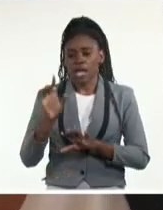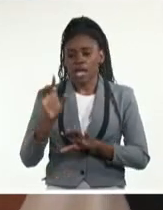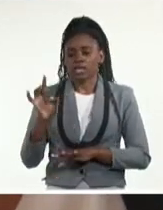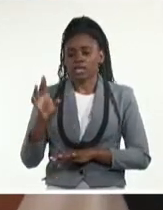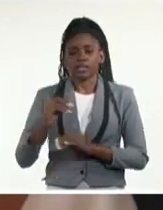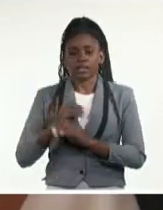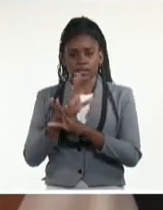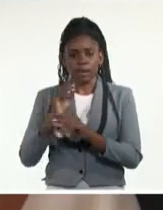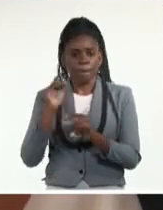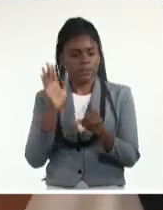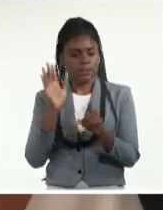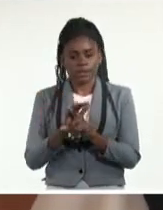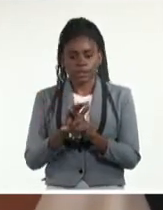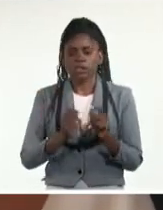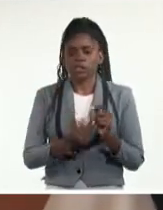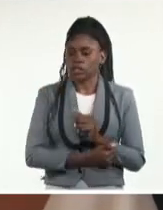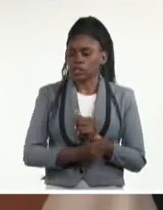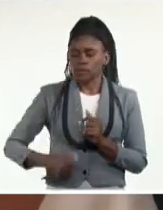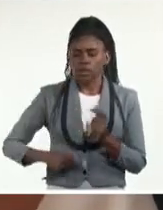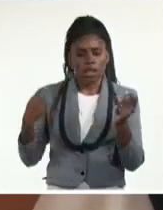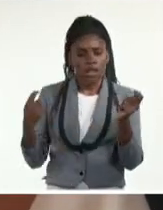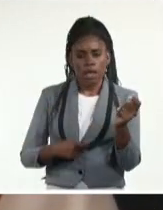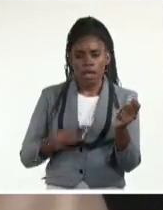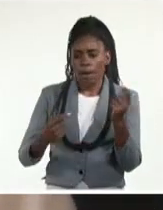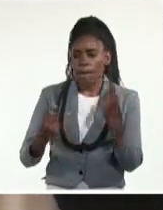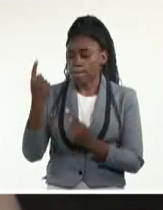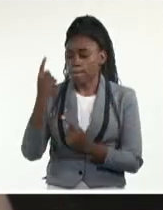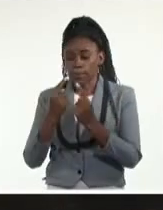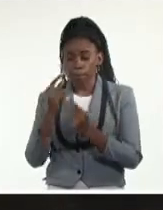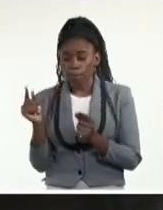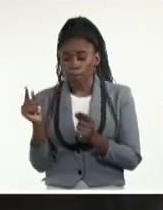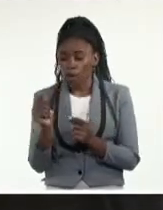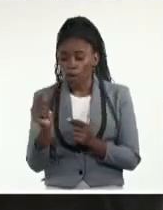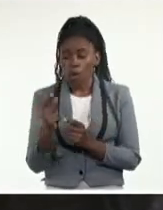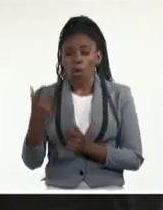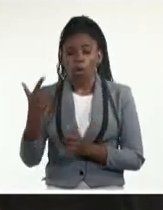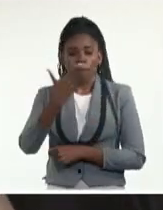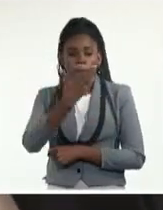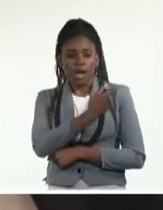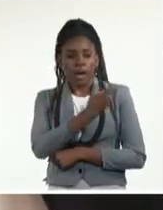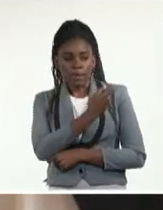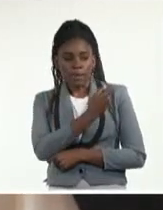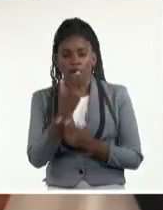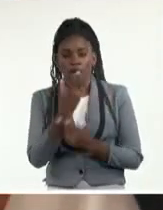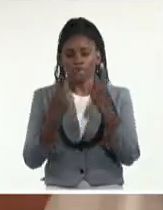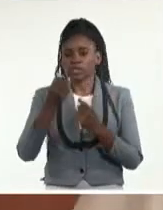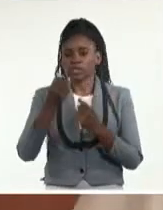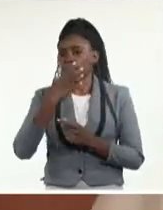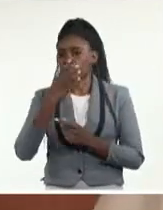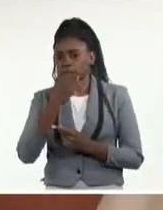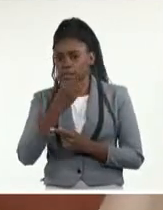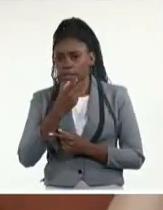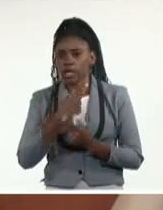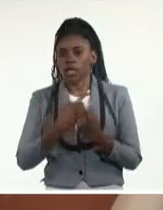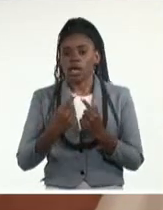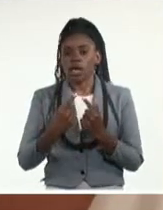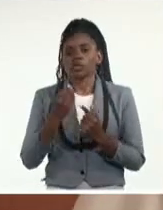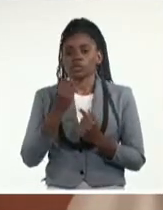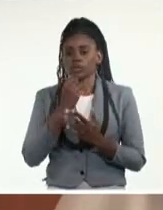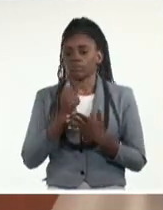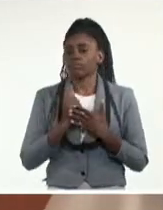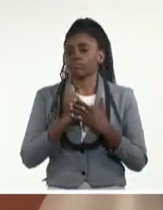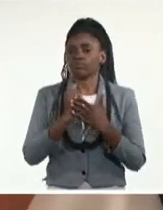empeñados en los pocos recursos que van entrando, que podamos ir sacando esa cirugía electiva sin